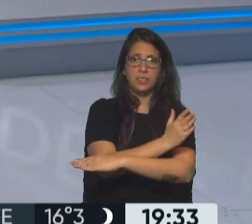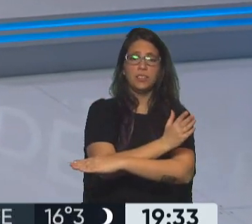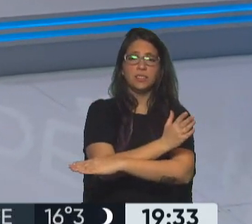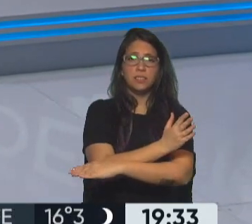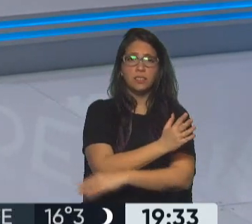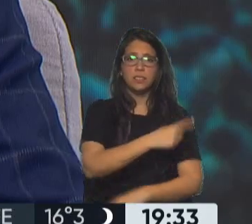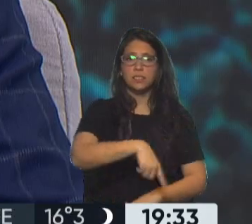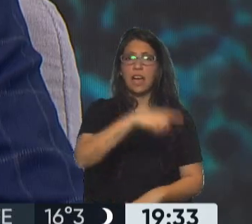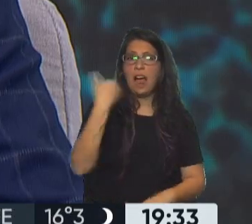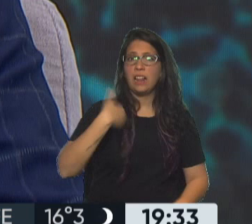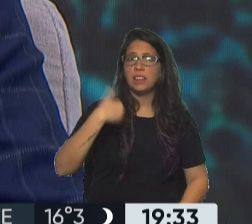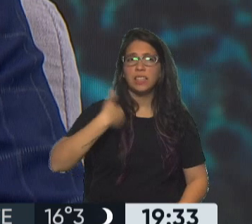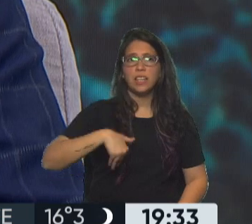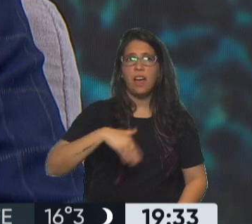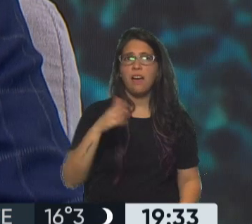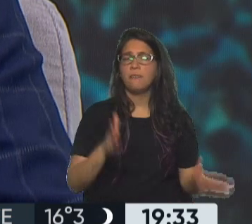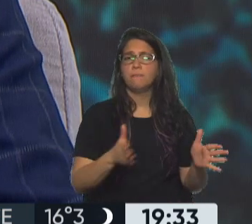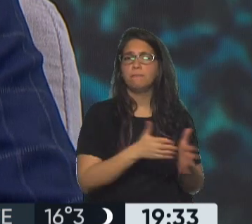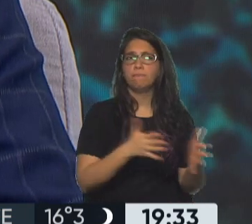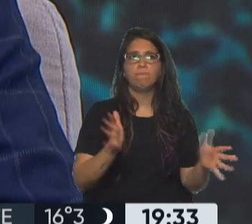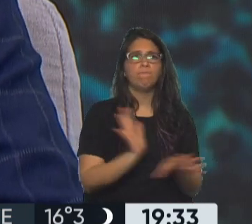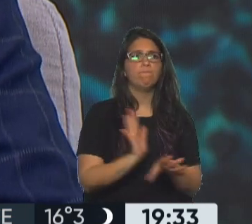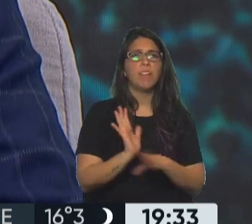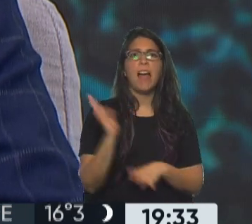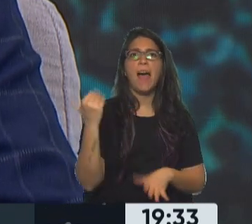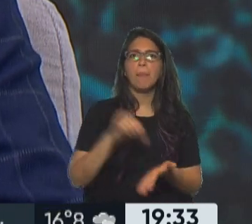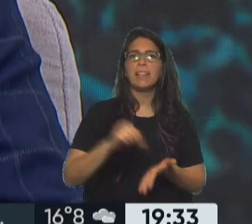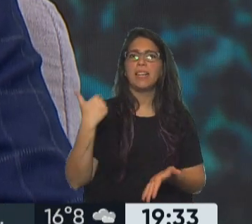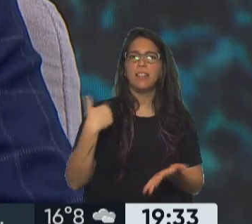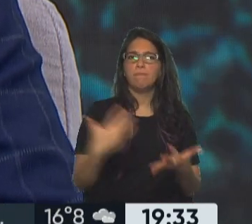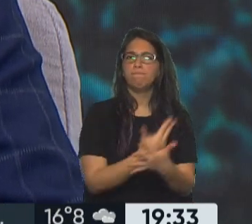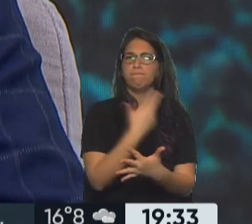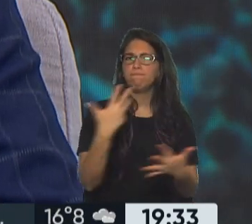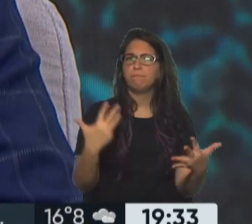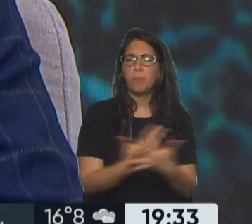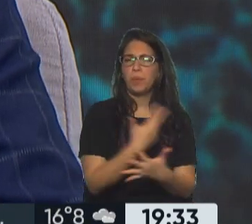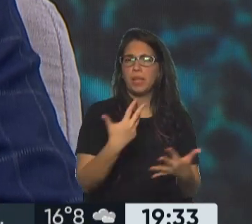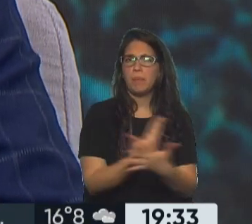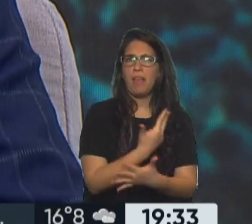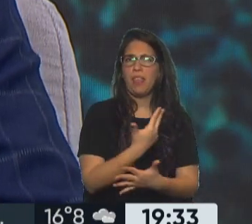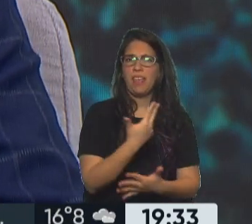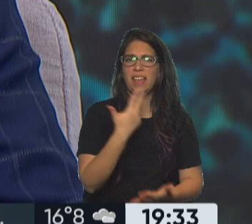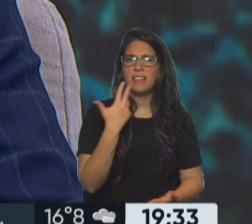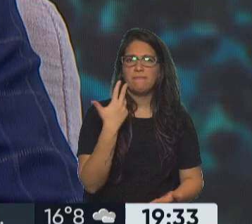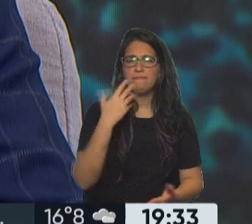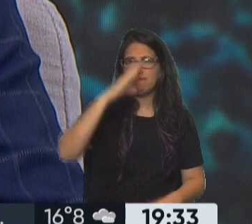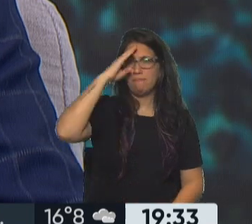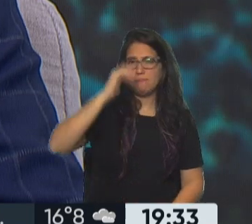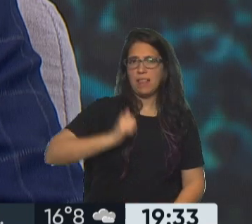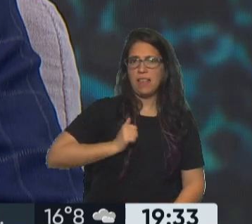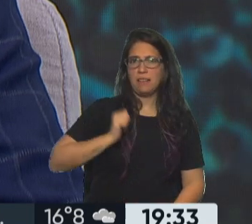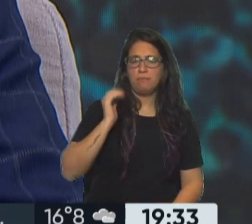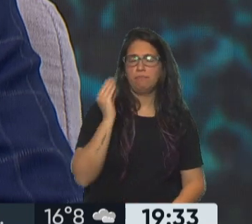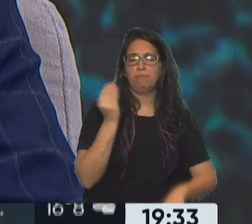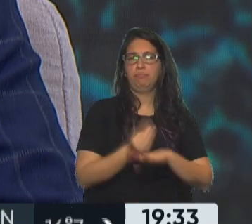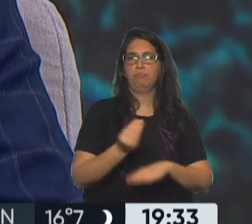digamos que Argentina fue víctima de una inestabilidad política durante todo el siglo y el factor militar fue